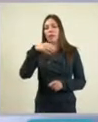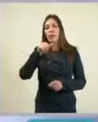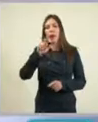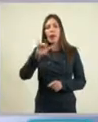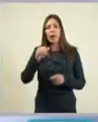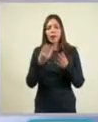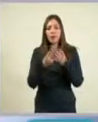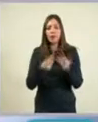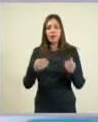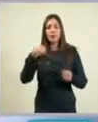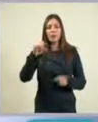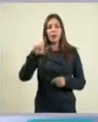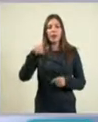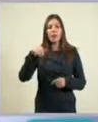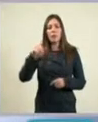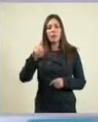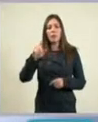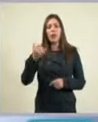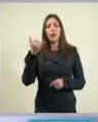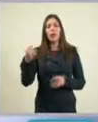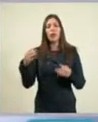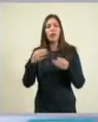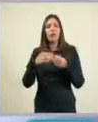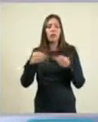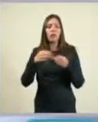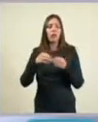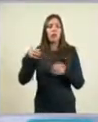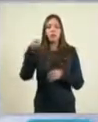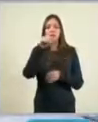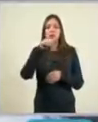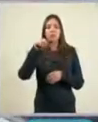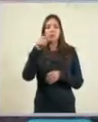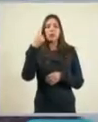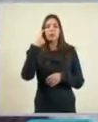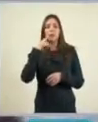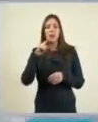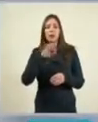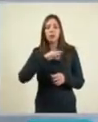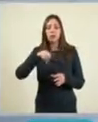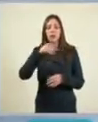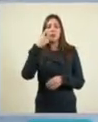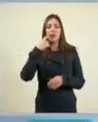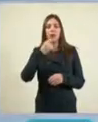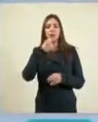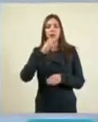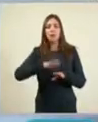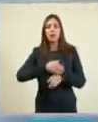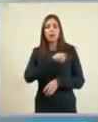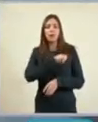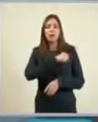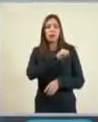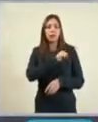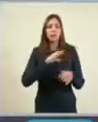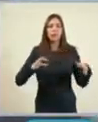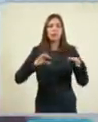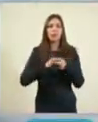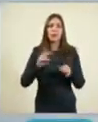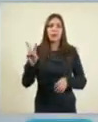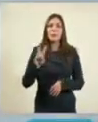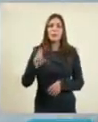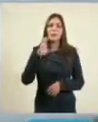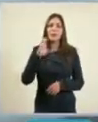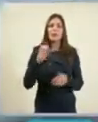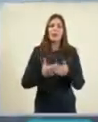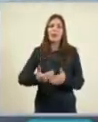Molidas. miel de maple al gusto. Y frutos del bosque para acompañar y levantar ese sistema inmunológico en cuestión de la vitamina C, Sí. como ya